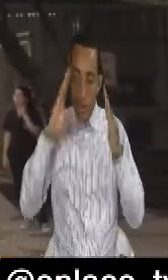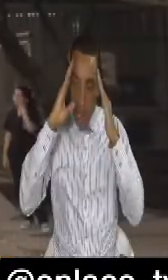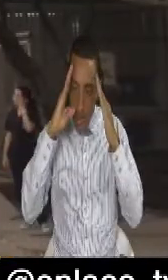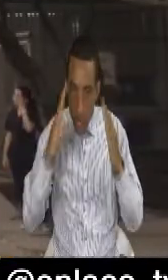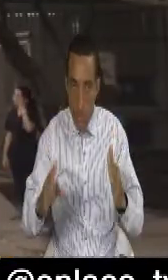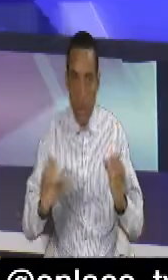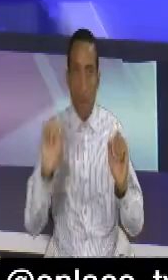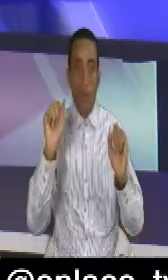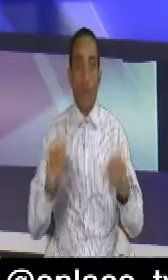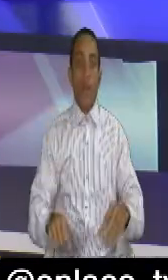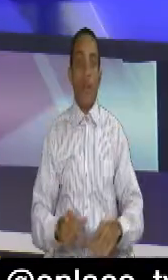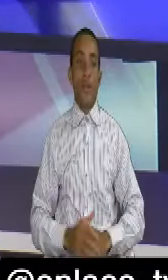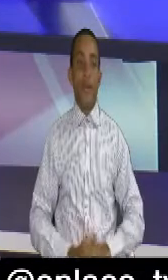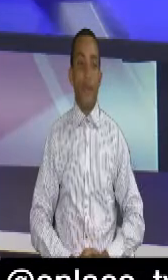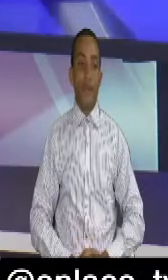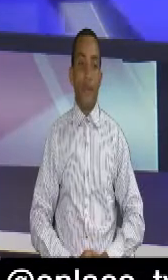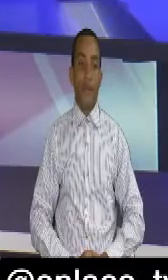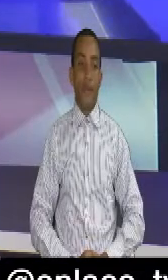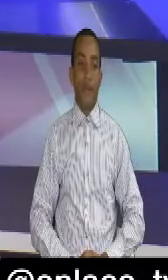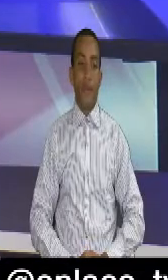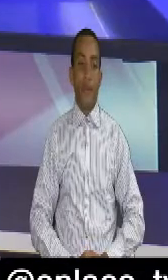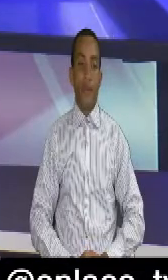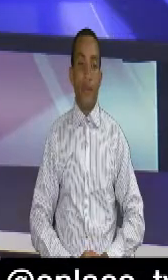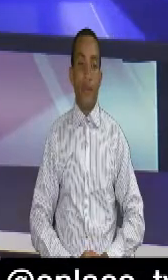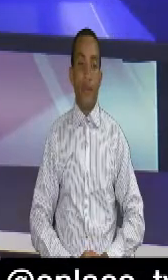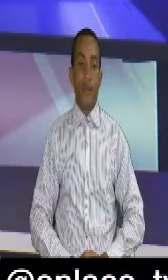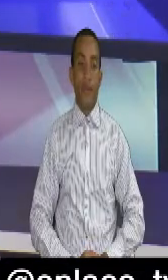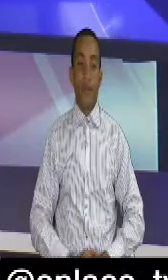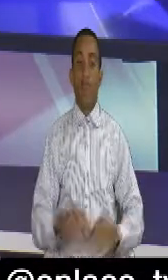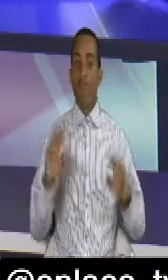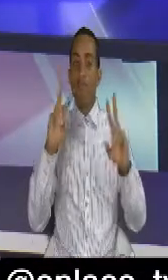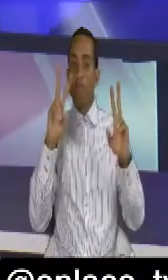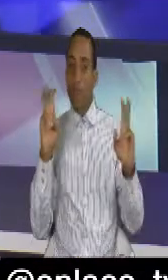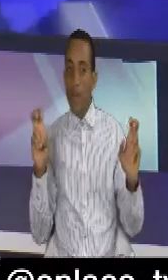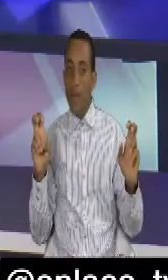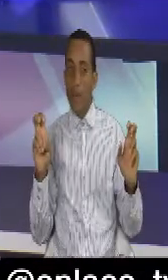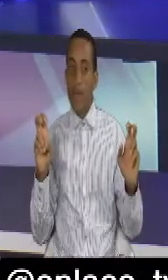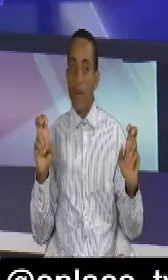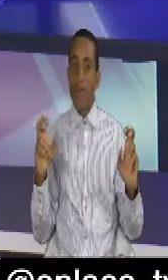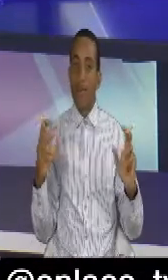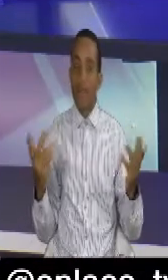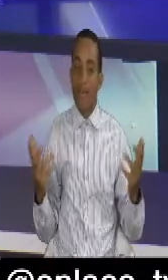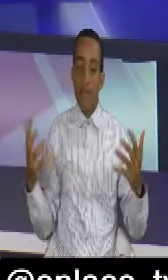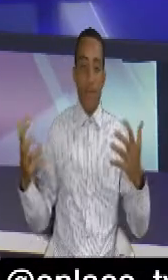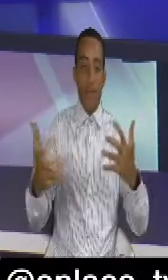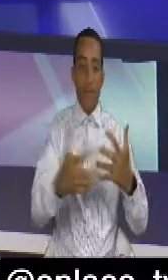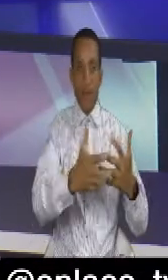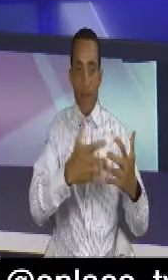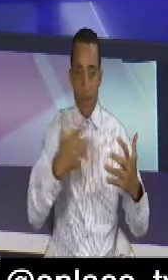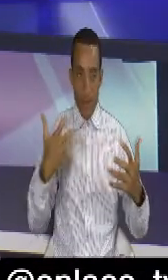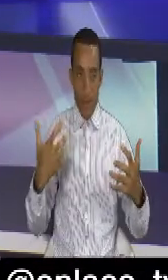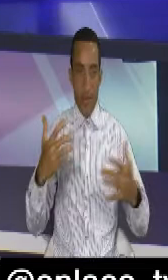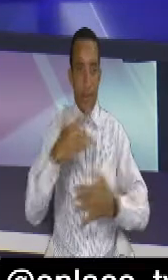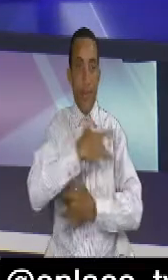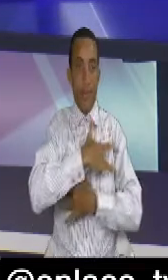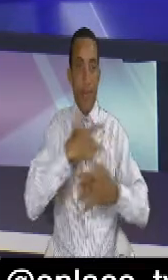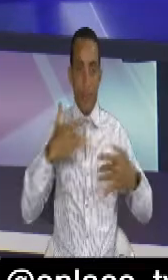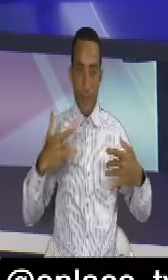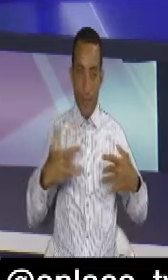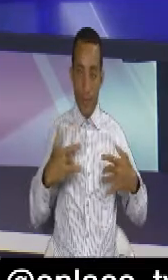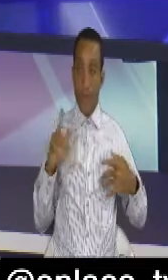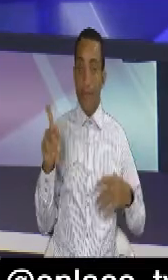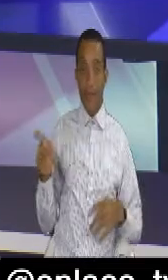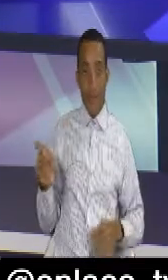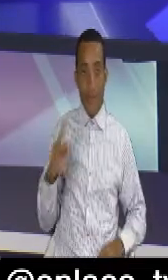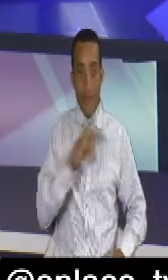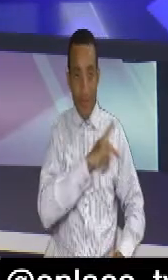adecuada. Y a propósito de estos temas que giran en torno al sistema de salud de nuestro país, en la Personería Municipal